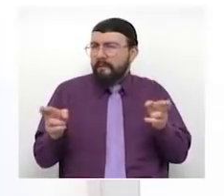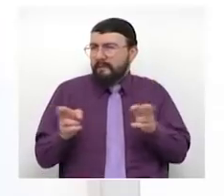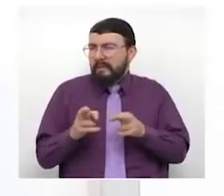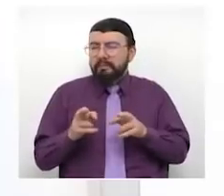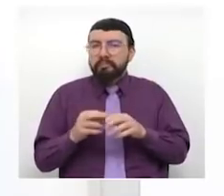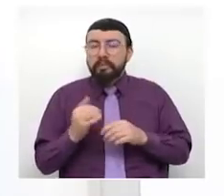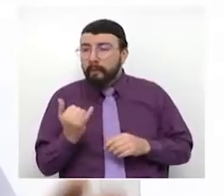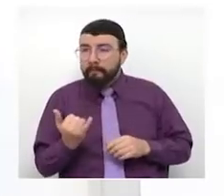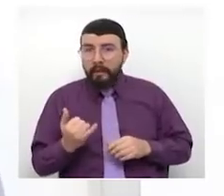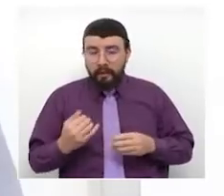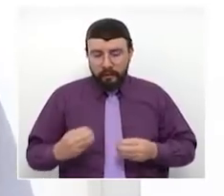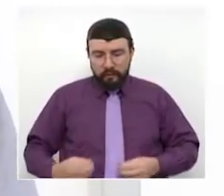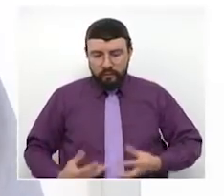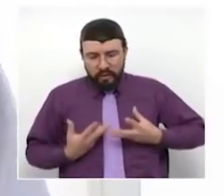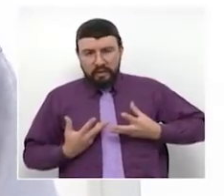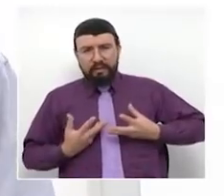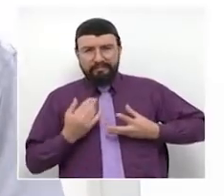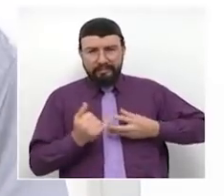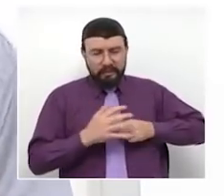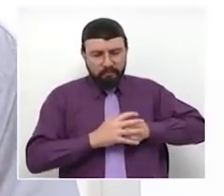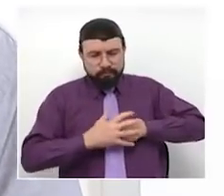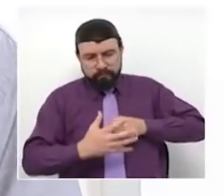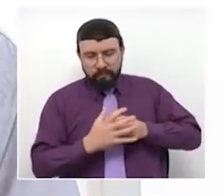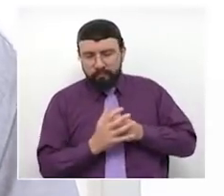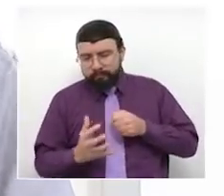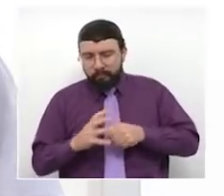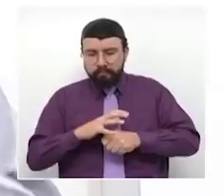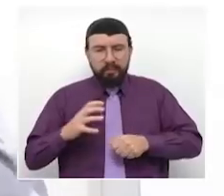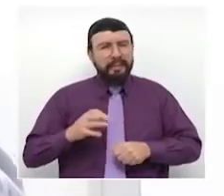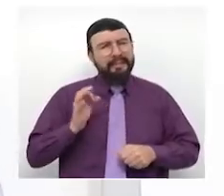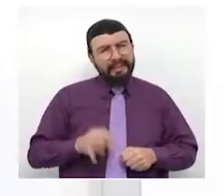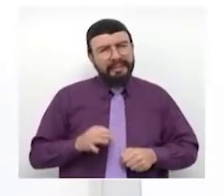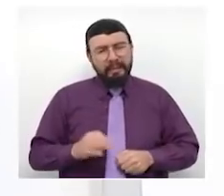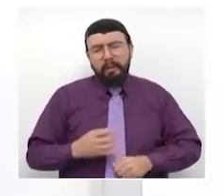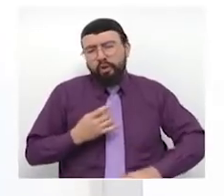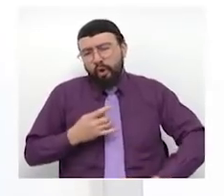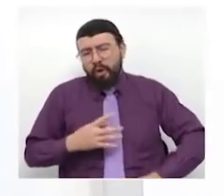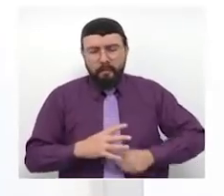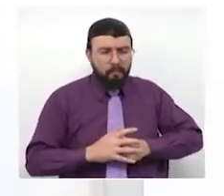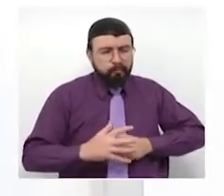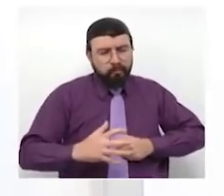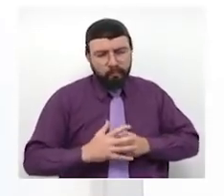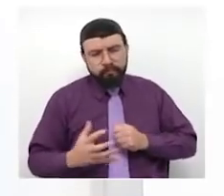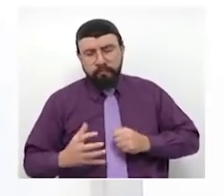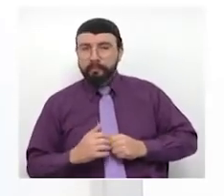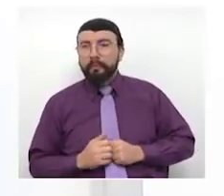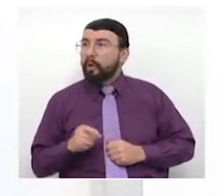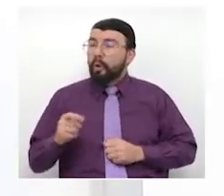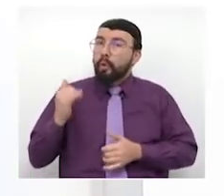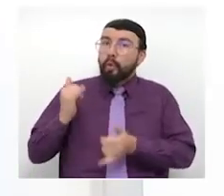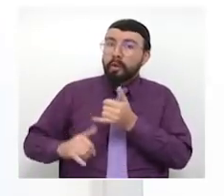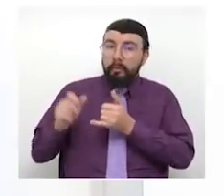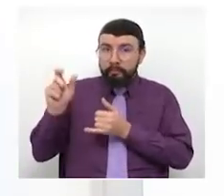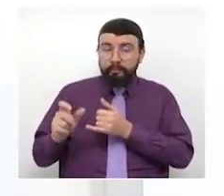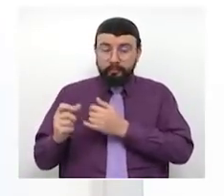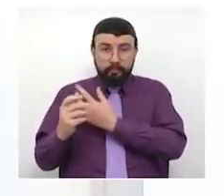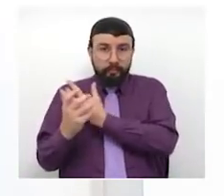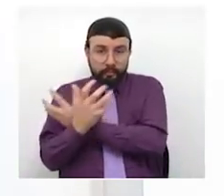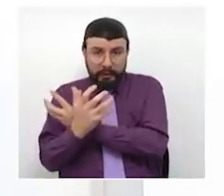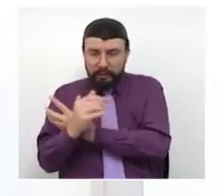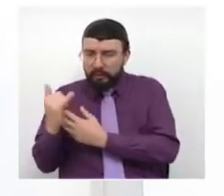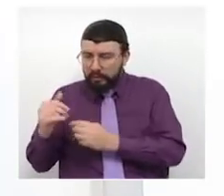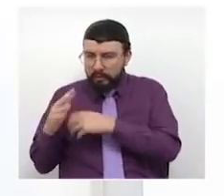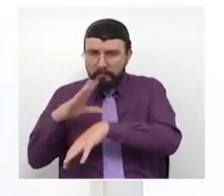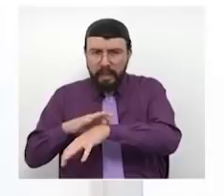unas sustancias que producen inflamación. Entonces siempre va a tener inflamación. El último descubrimiento lo hizo el doctor Signal,